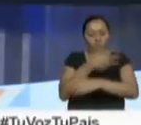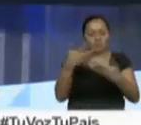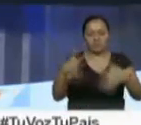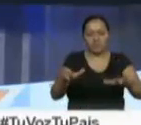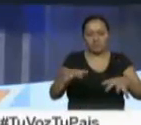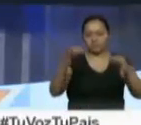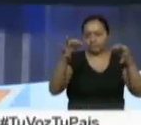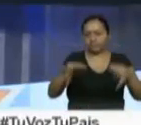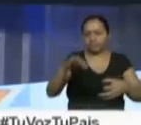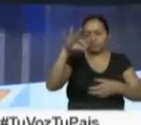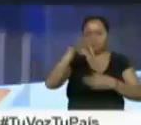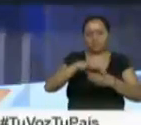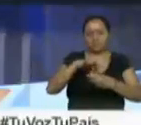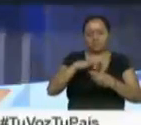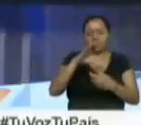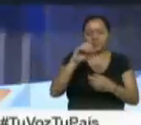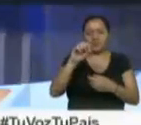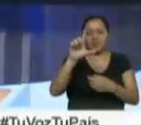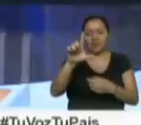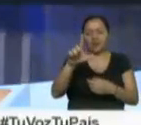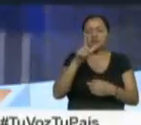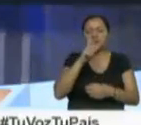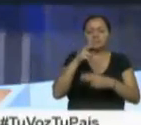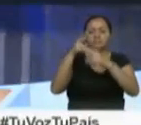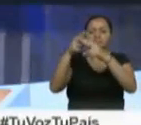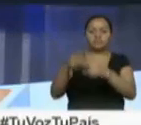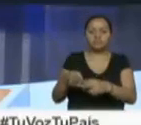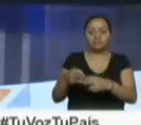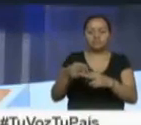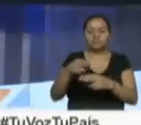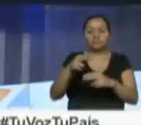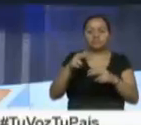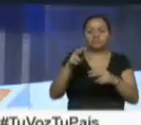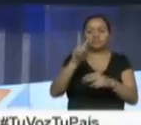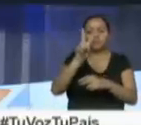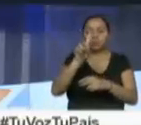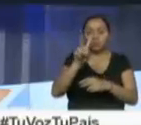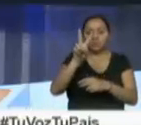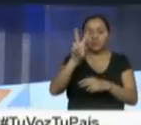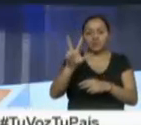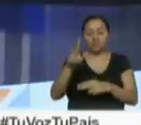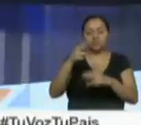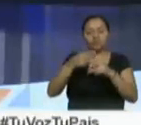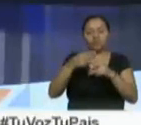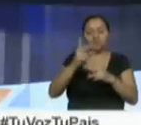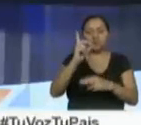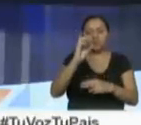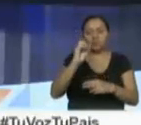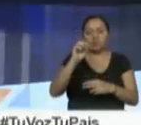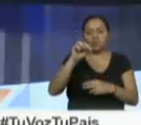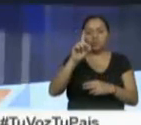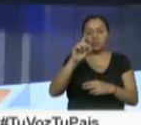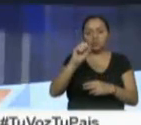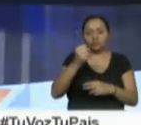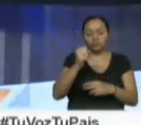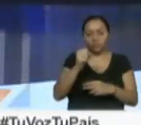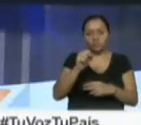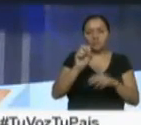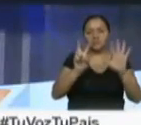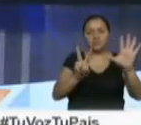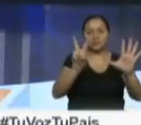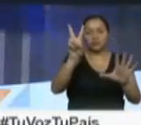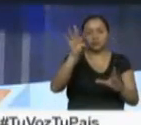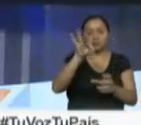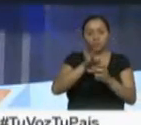de Administración Legislativa CAL, que recayó en el asambleísta por la Alianza Creo Suma, Patricio Donoso. Fueron 72 votos